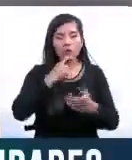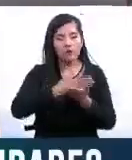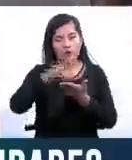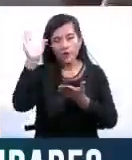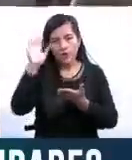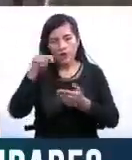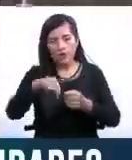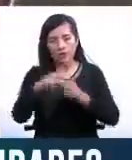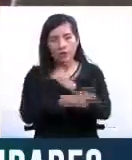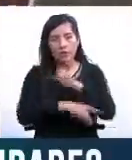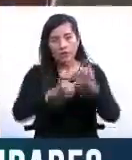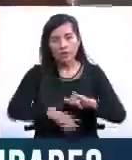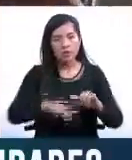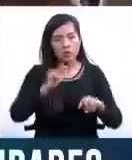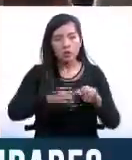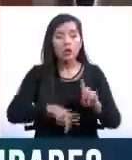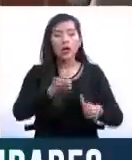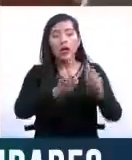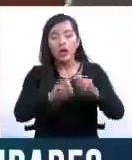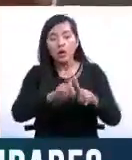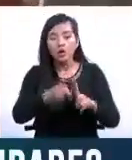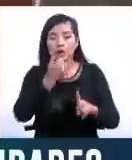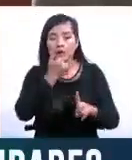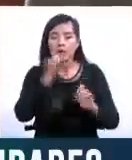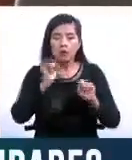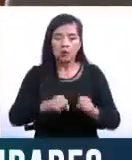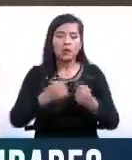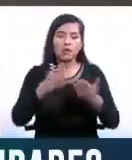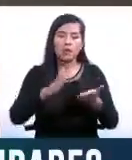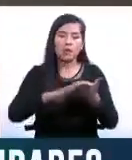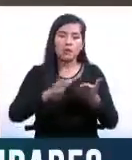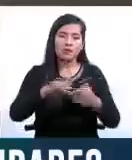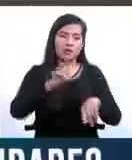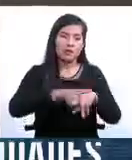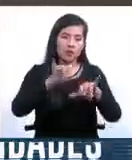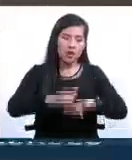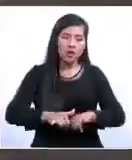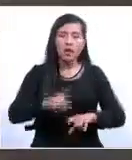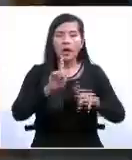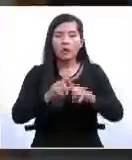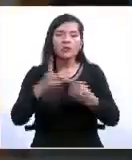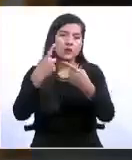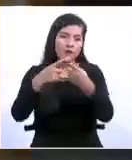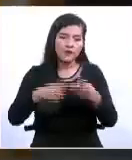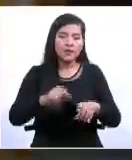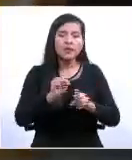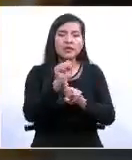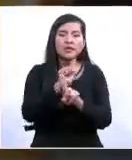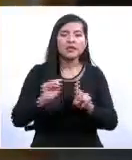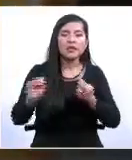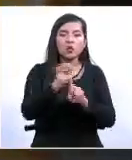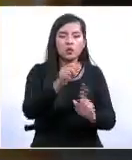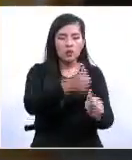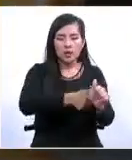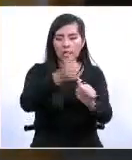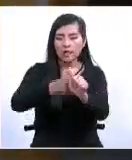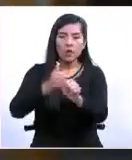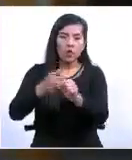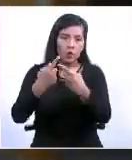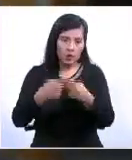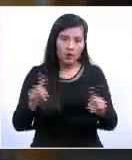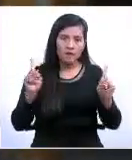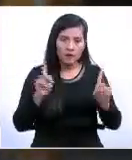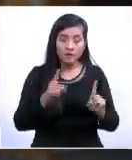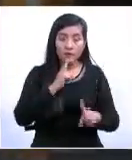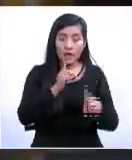también en el caso que corresponda, entendiendo que es uno de los últimos recursos administrativos que aplicamos, porque todos los ciudadanos que tienen salida obligatoria no